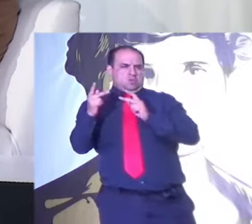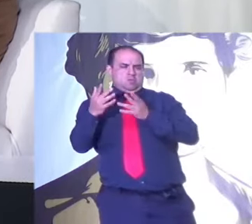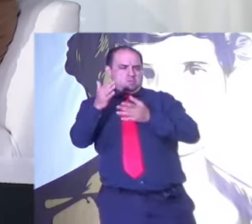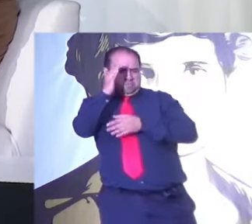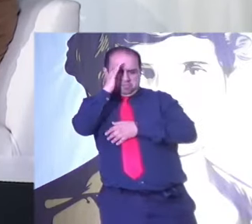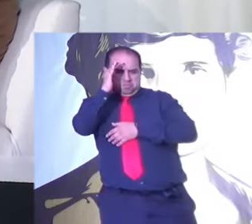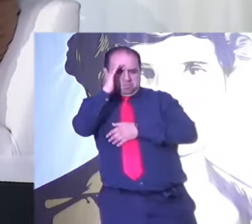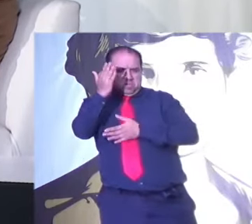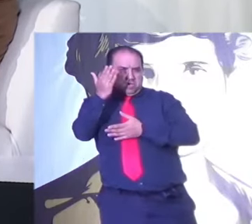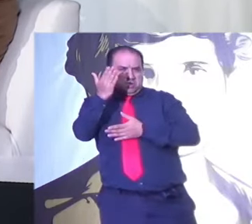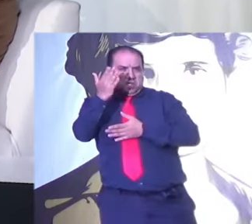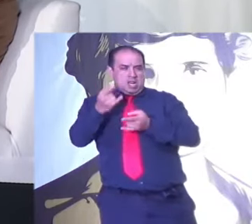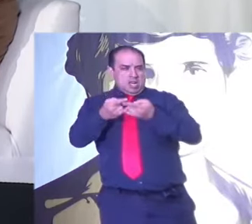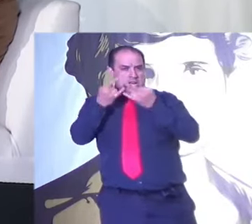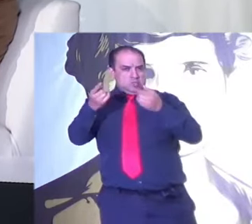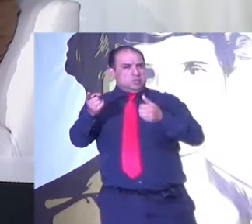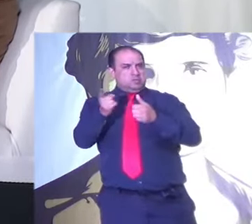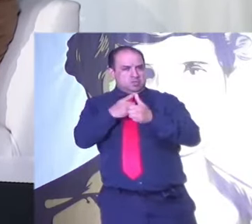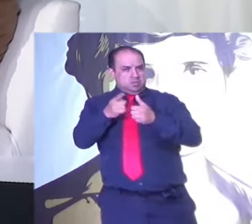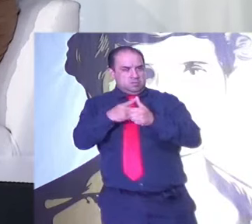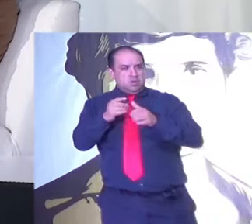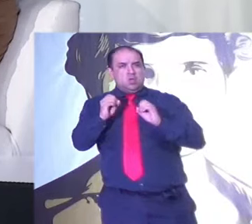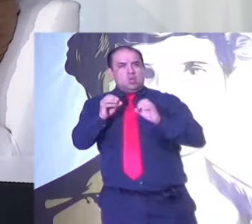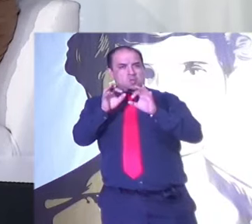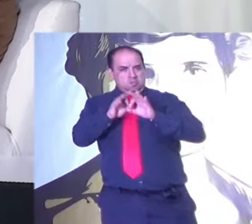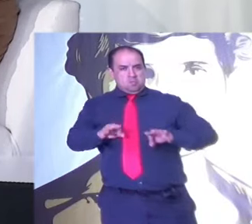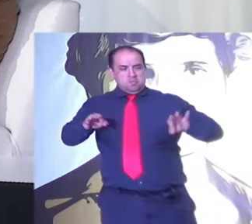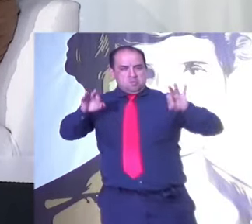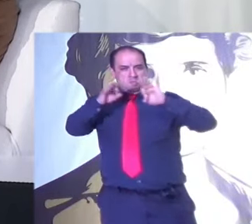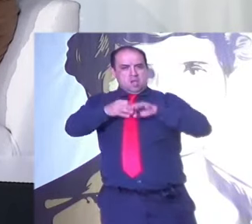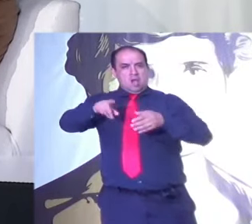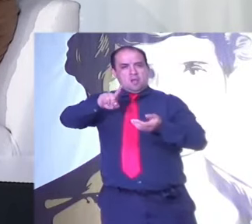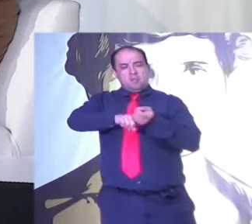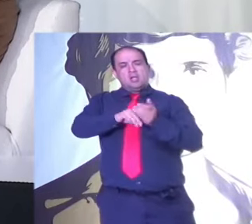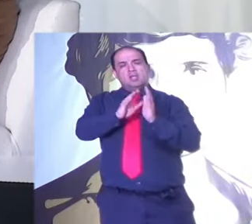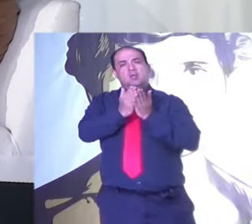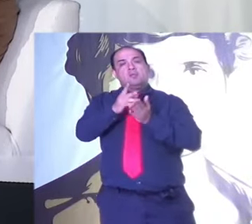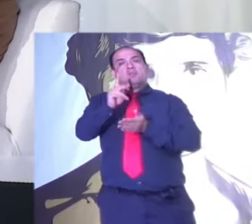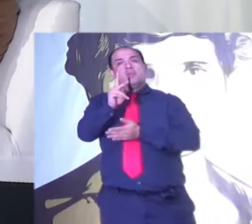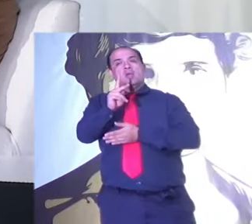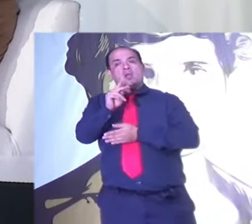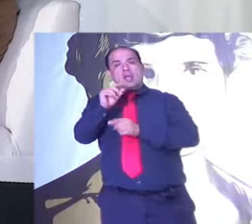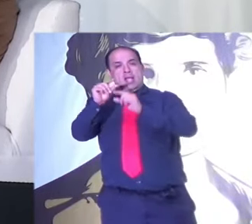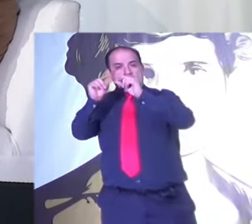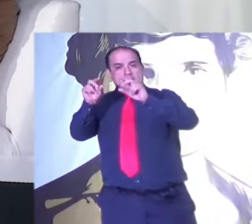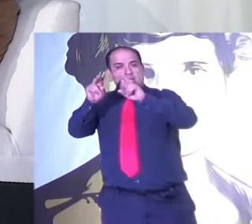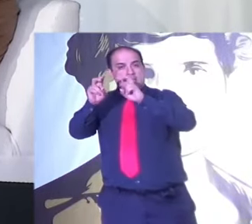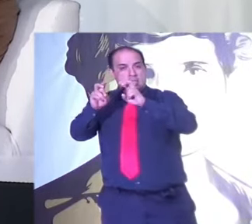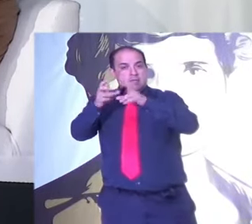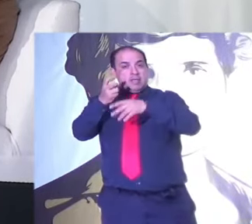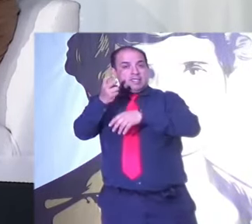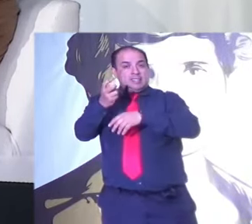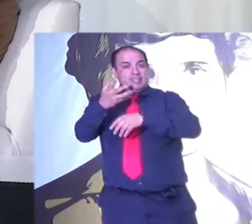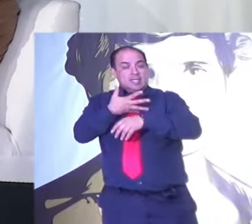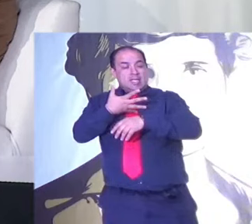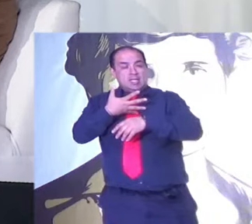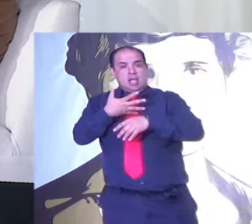considerara yo el cuento principal o el más relevante del libro, pero es el que tenía, digamos, una